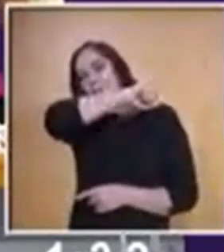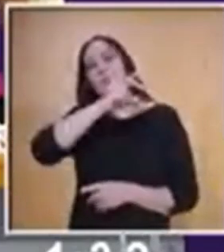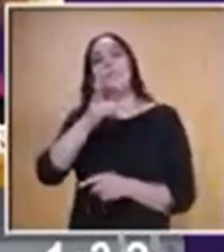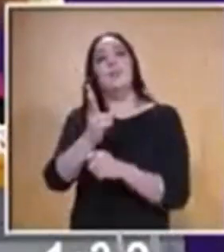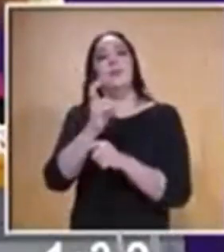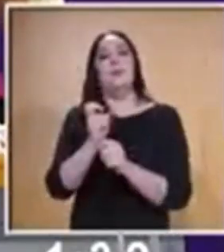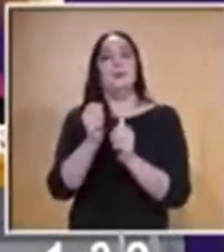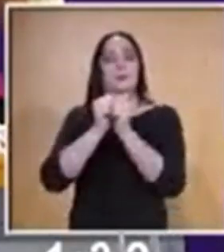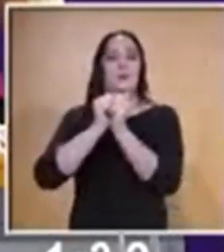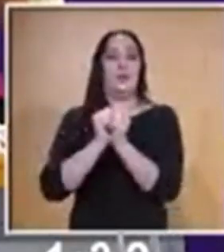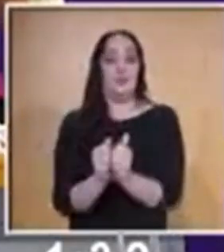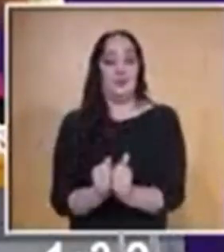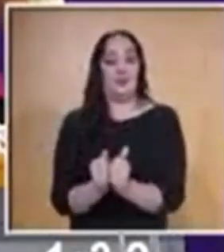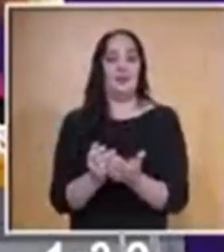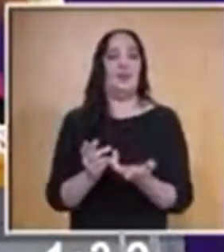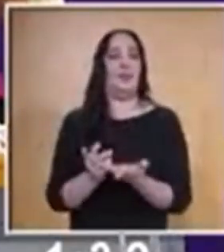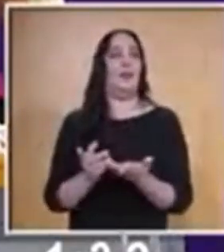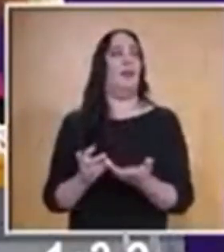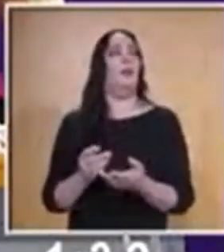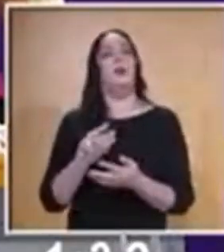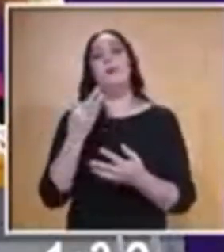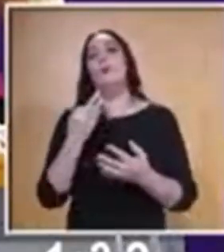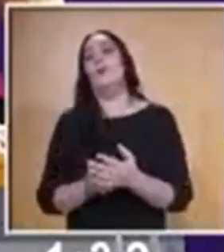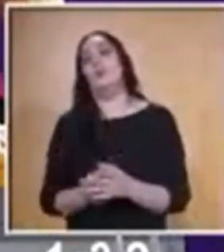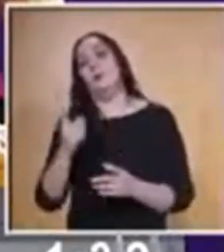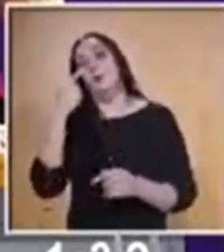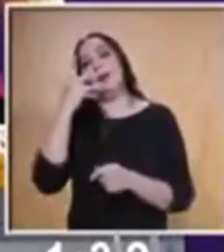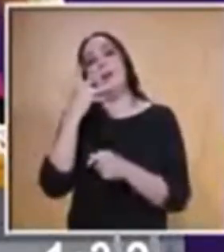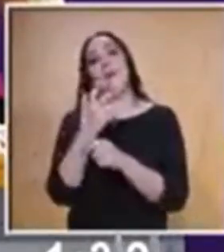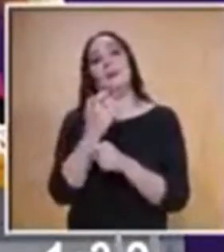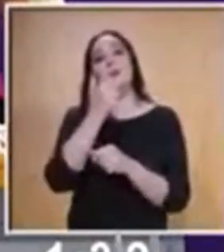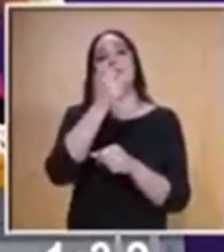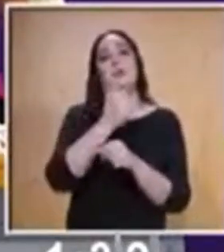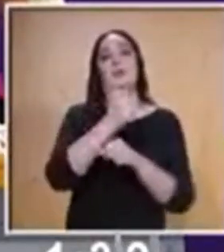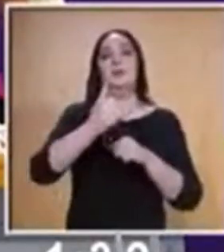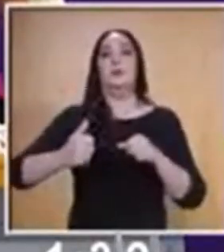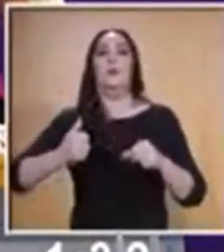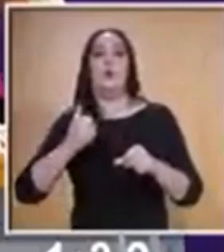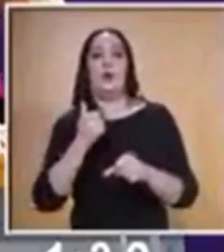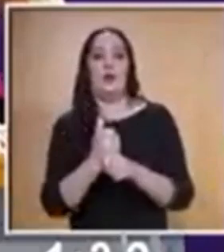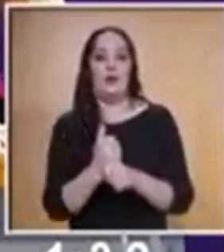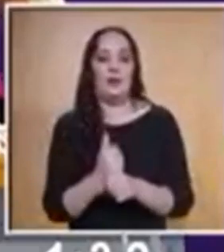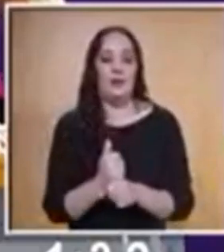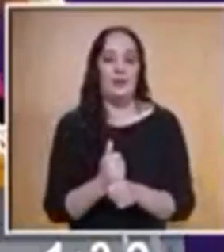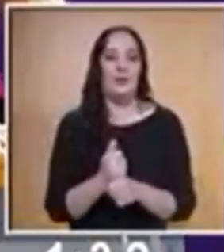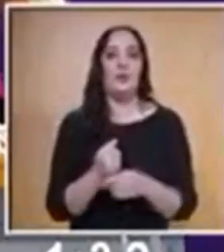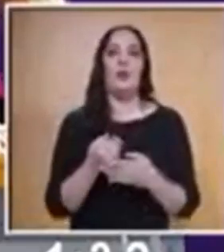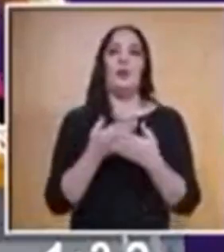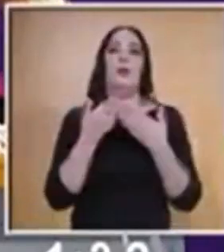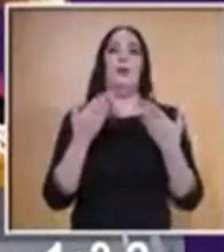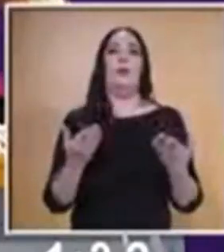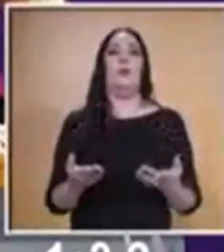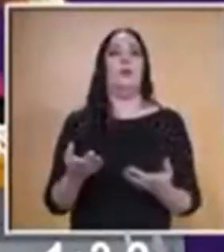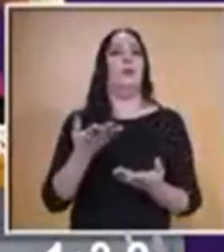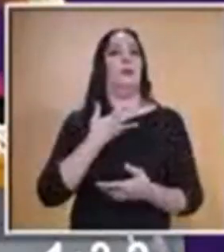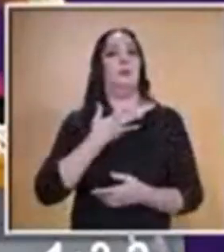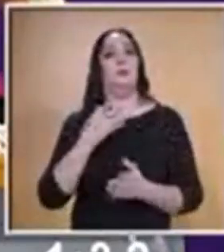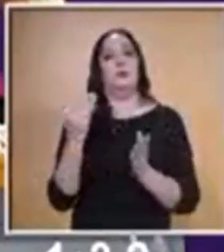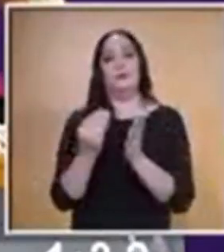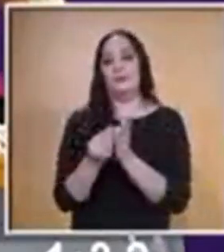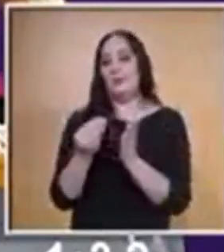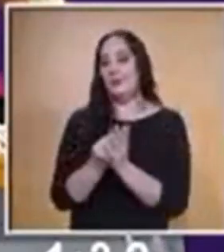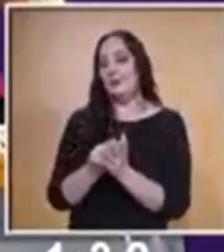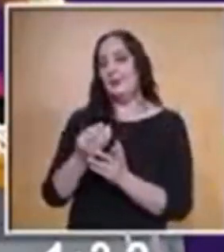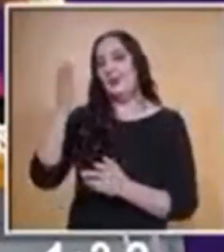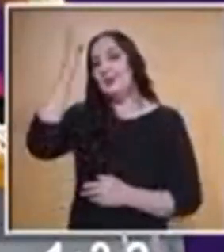en el resto de la hora de quinto y sexto grado. En esta parte vamos a tener la clase de ciencias